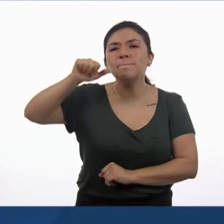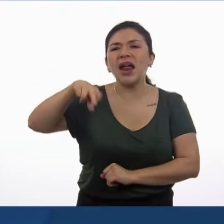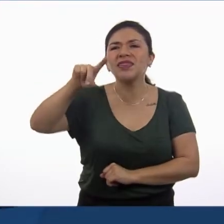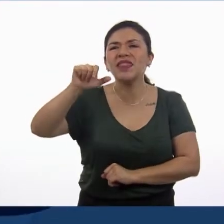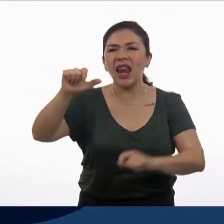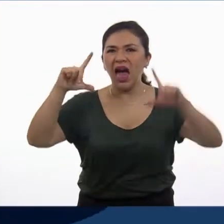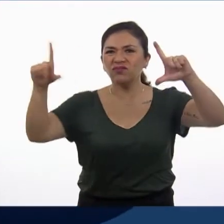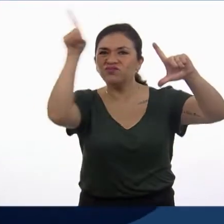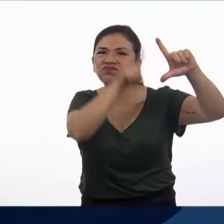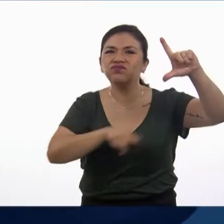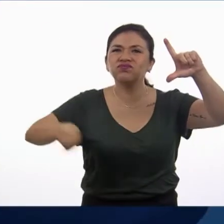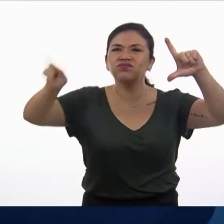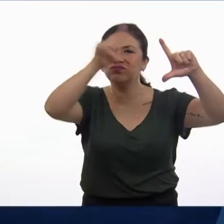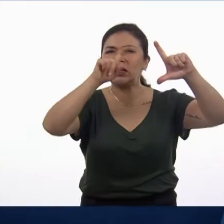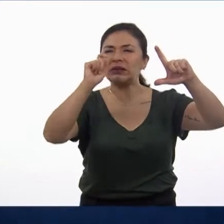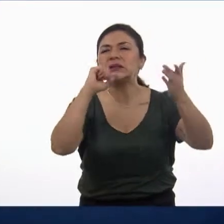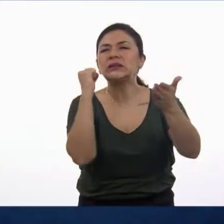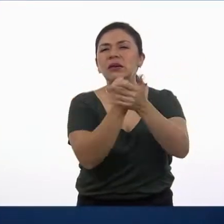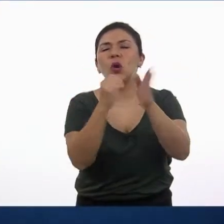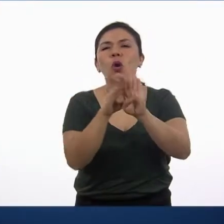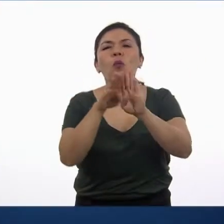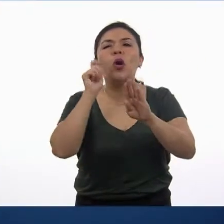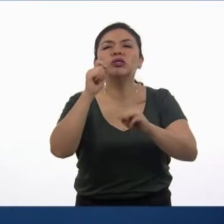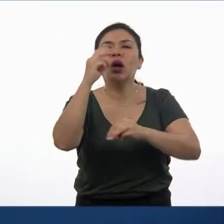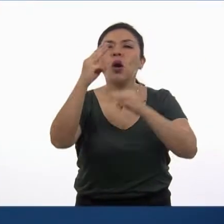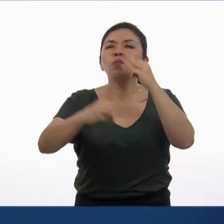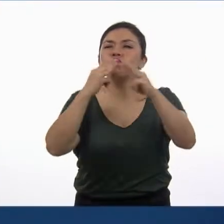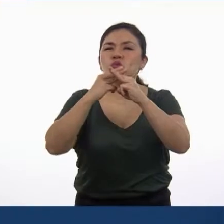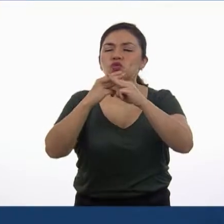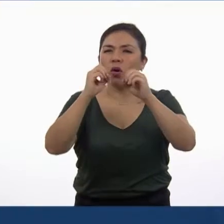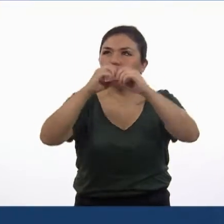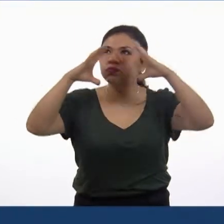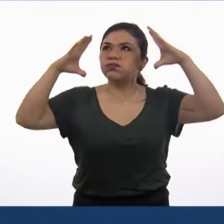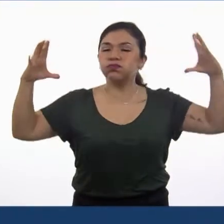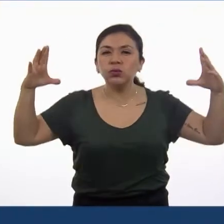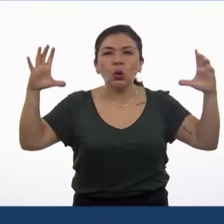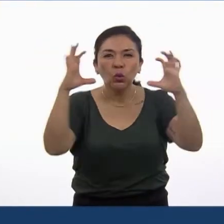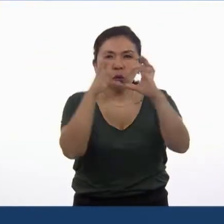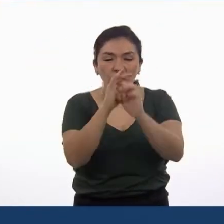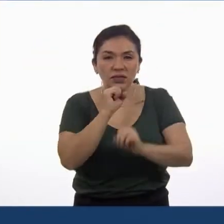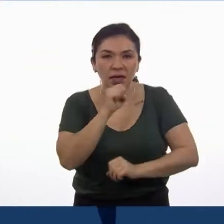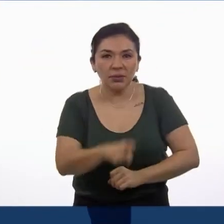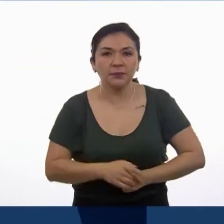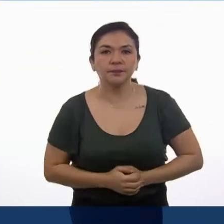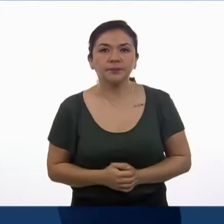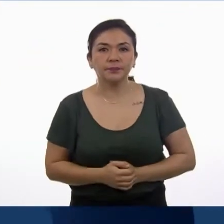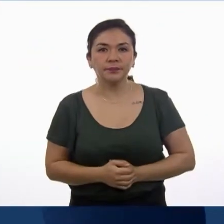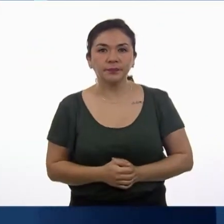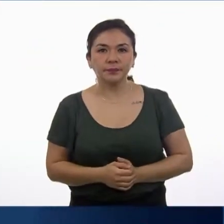diagramas o representaciones simbólicas del macrocosmo y el microcosmo.